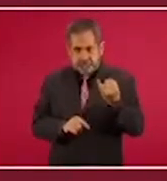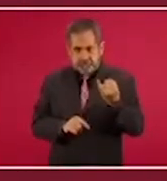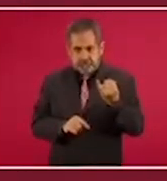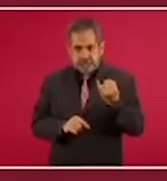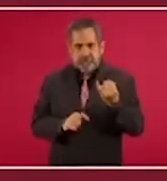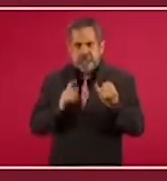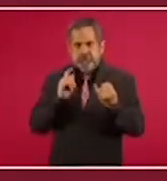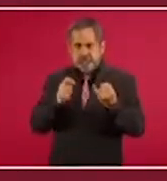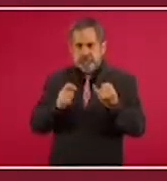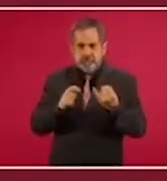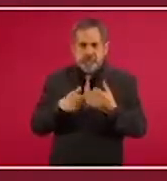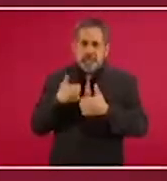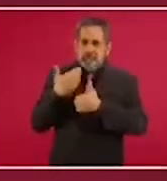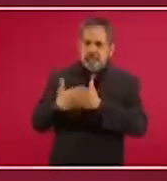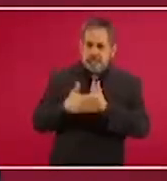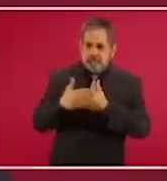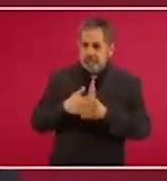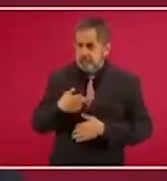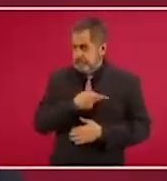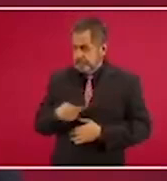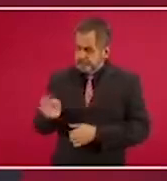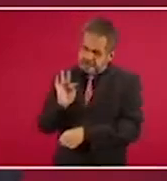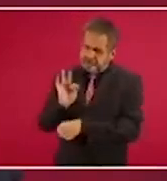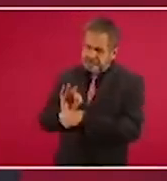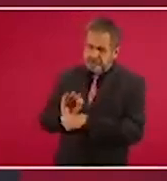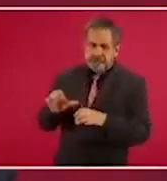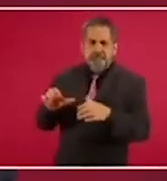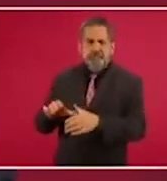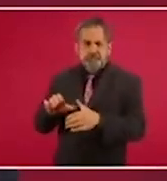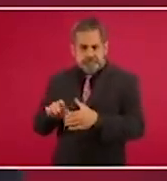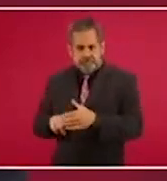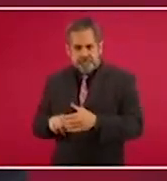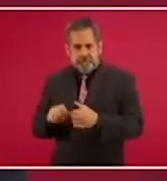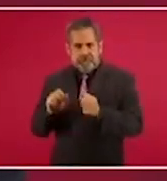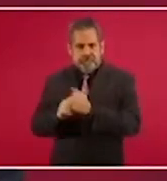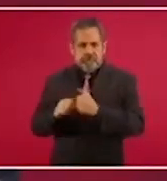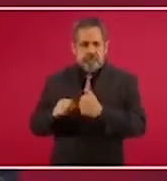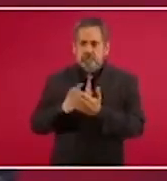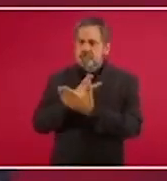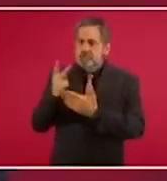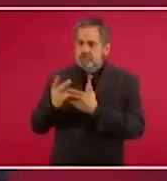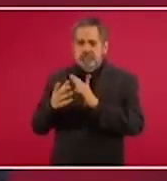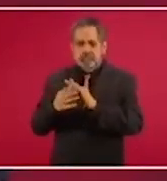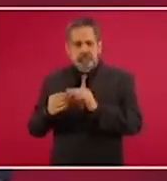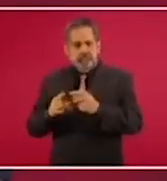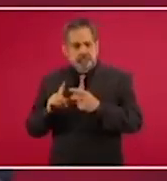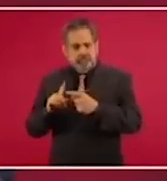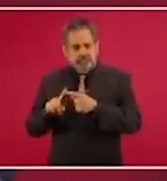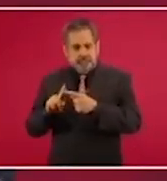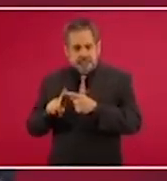blindaje a los pobres con los programas de bienestar.